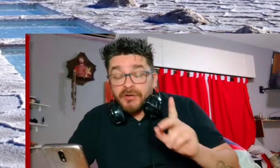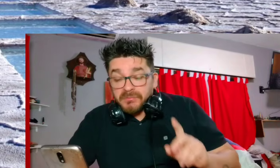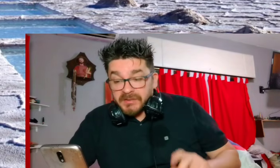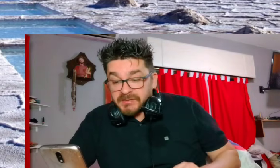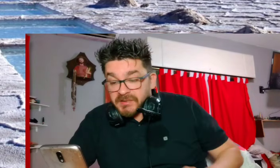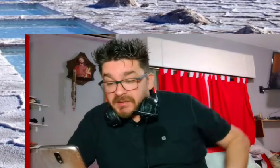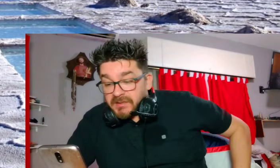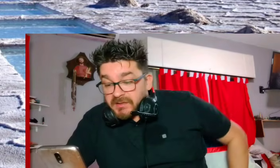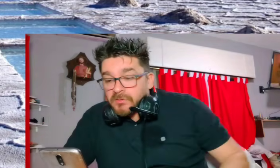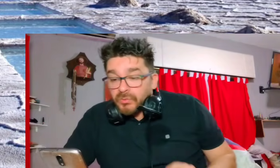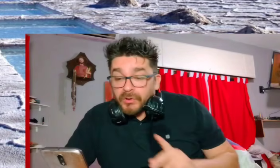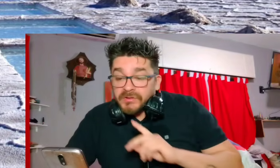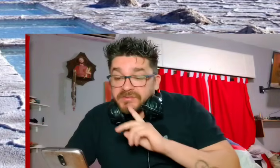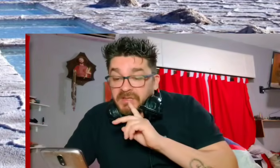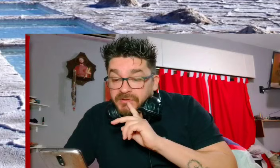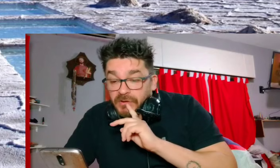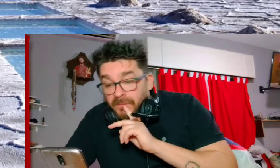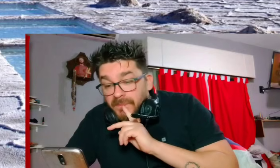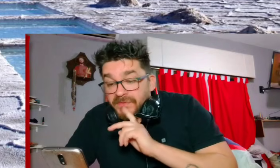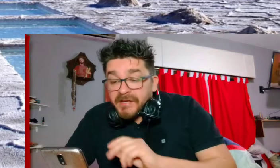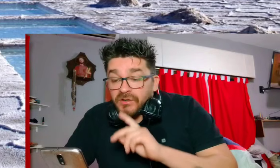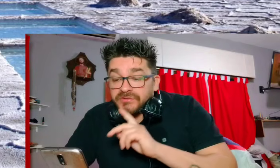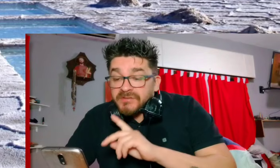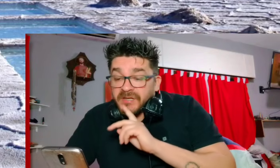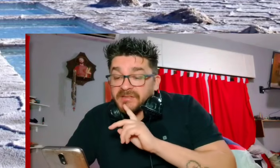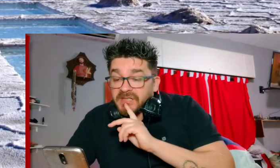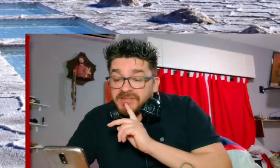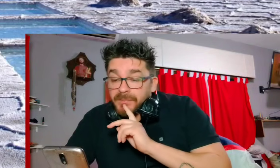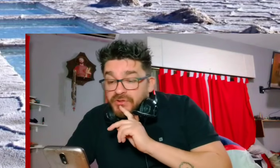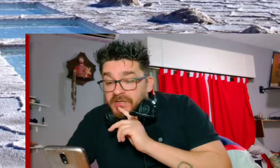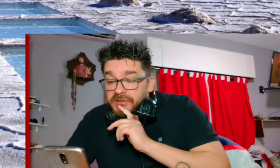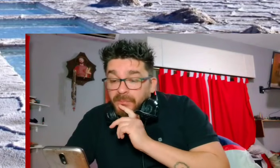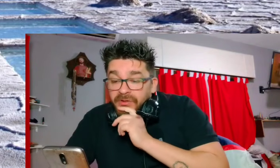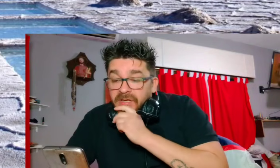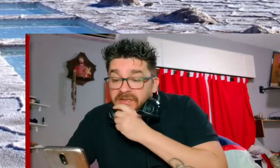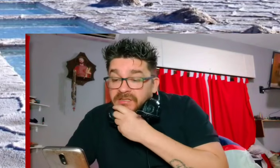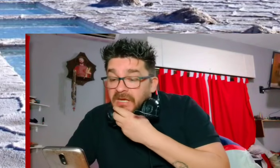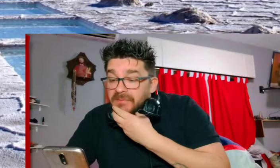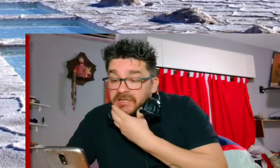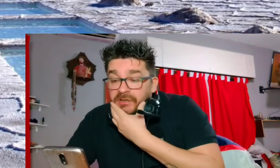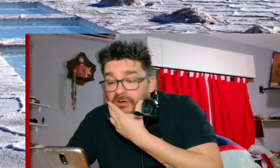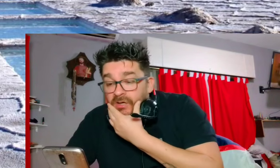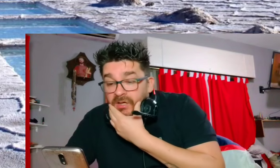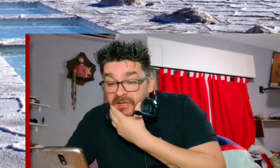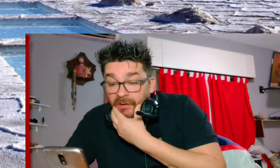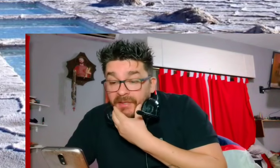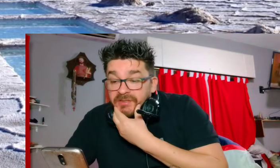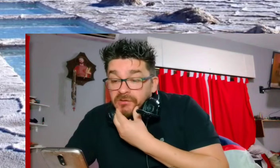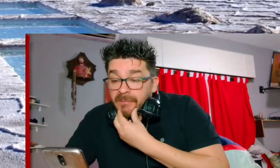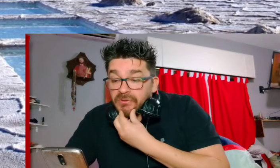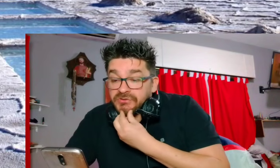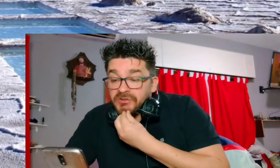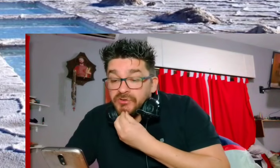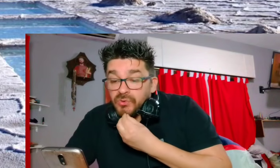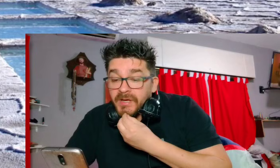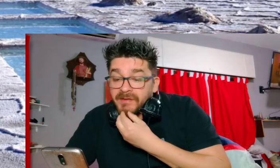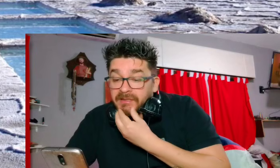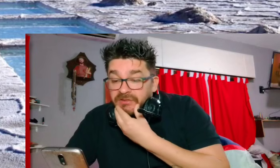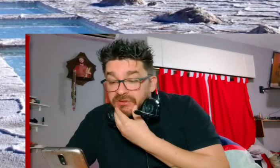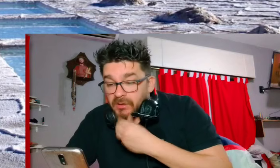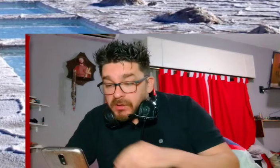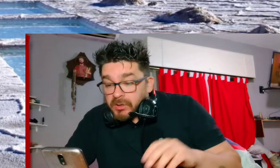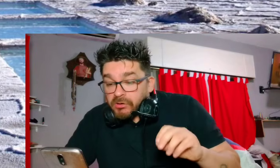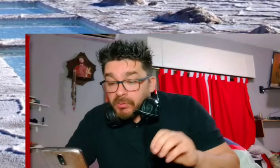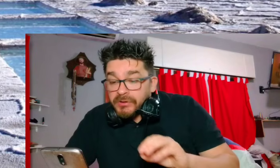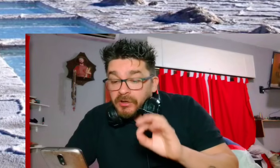revelada anteriormente. Luego dice esto, de concentrarse este proyecto podría dirigir a México, que ahora tiene una producción nula